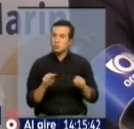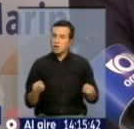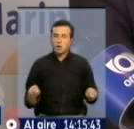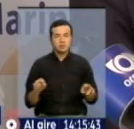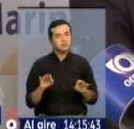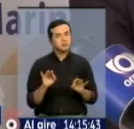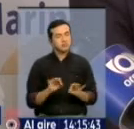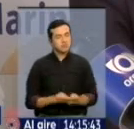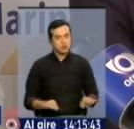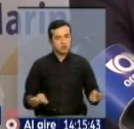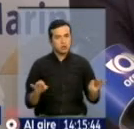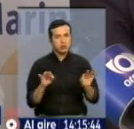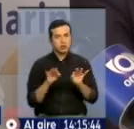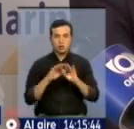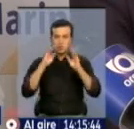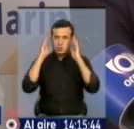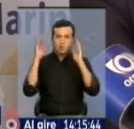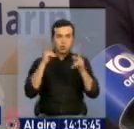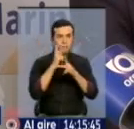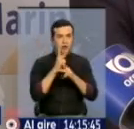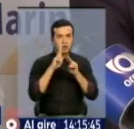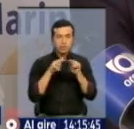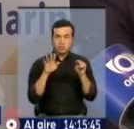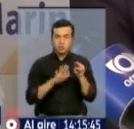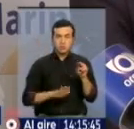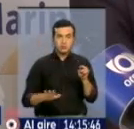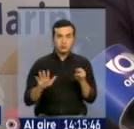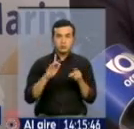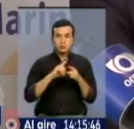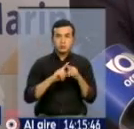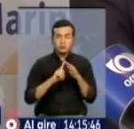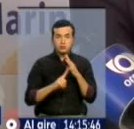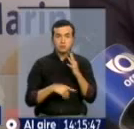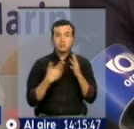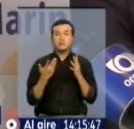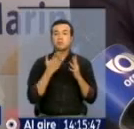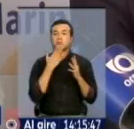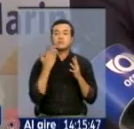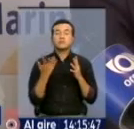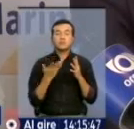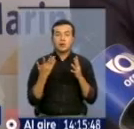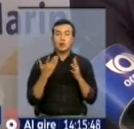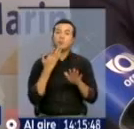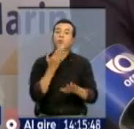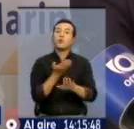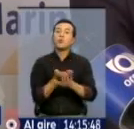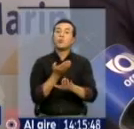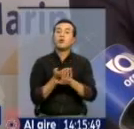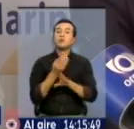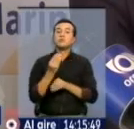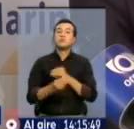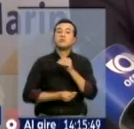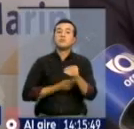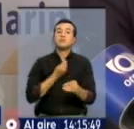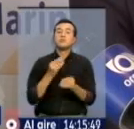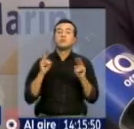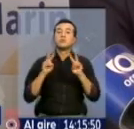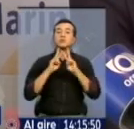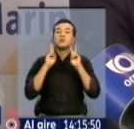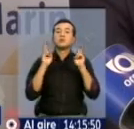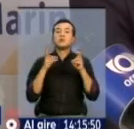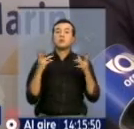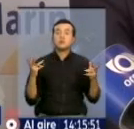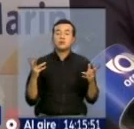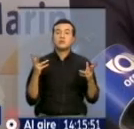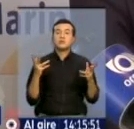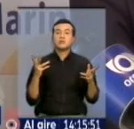amables, haciendo un enfoque ecosistémico en el manejo de las pesquerías, sino que también la propuesta es a nivel de